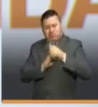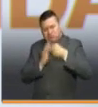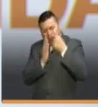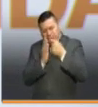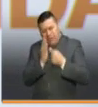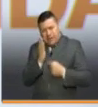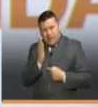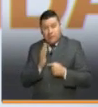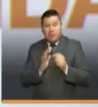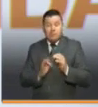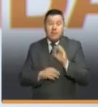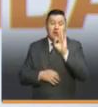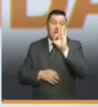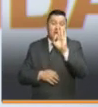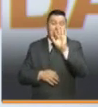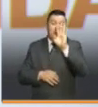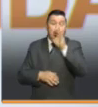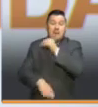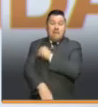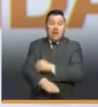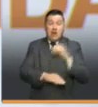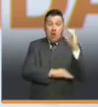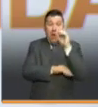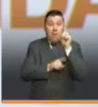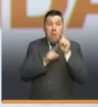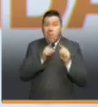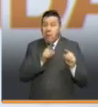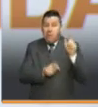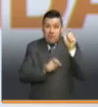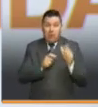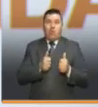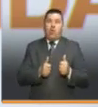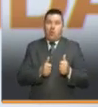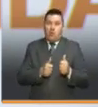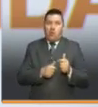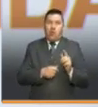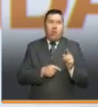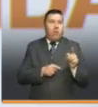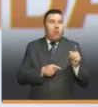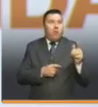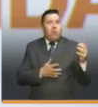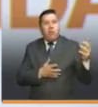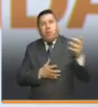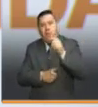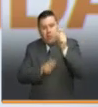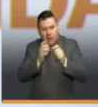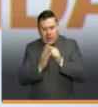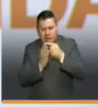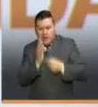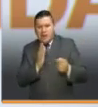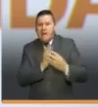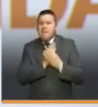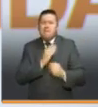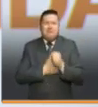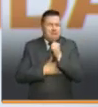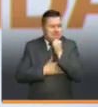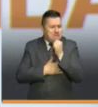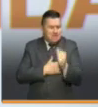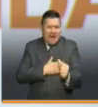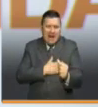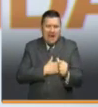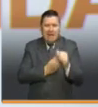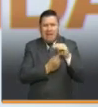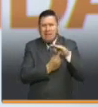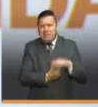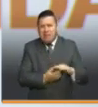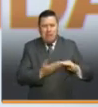39 millones de colombianos y estamos cubriendo realmente una buena proporción de los hogares en pobreza extrema pobreza y vulnerabilidad